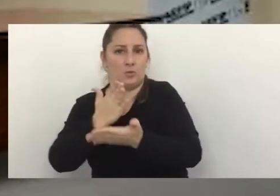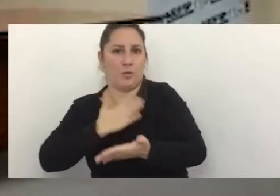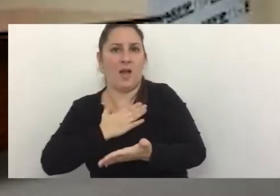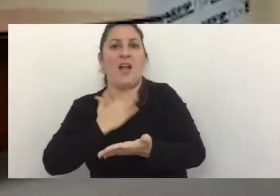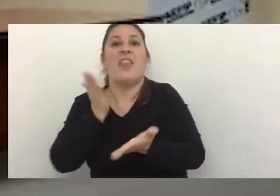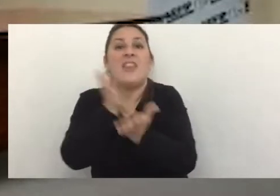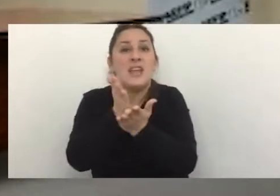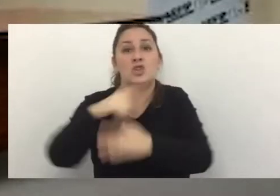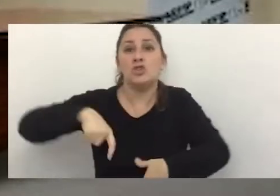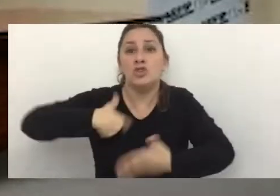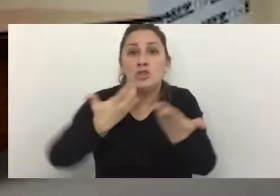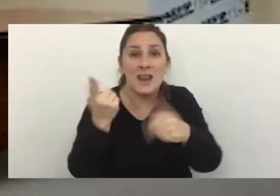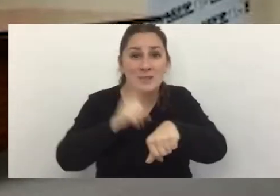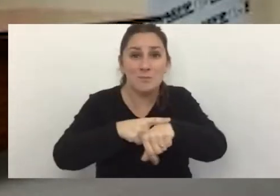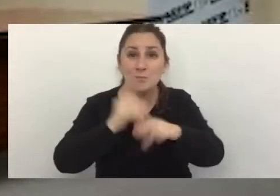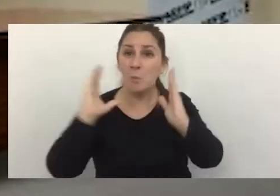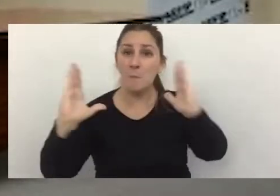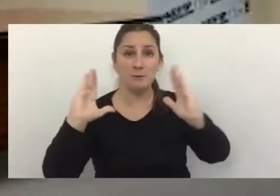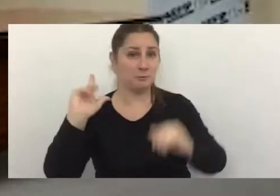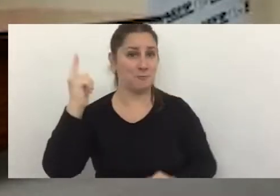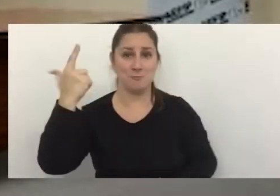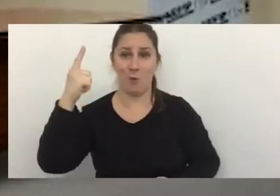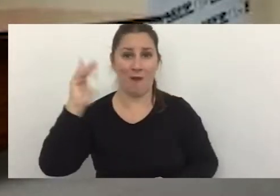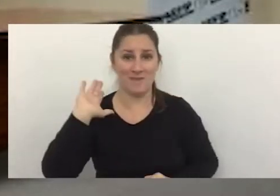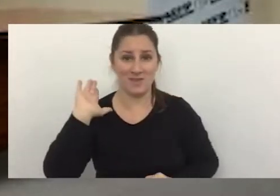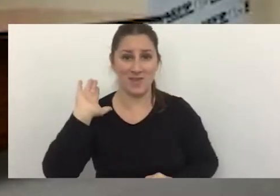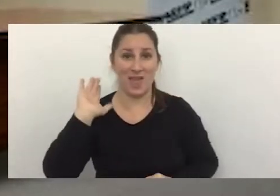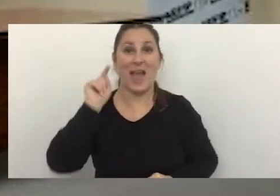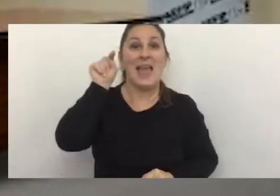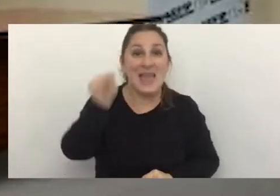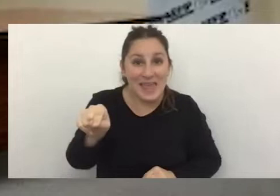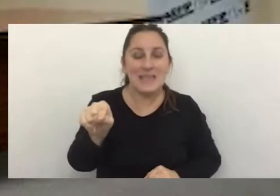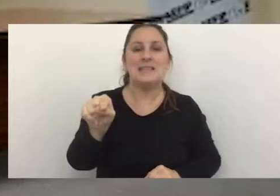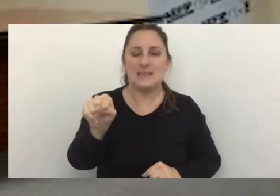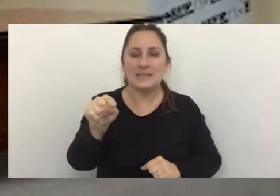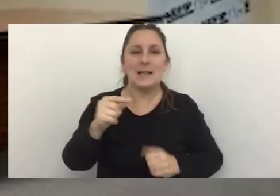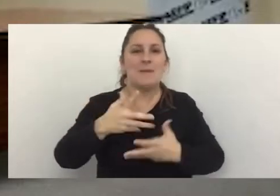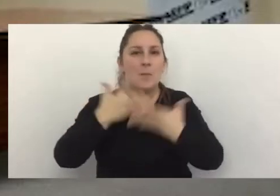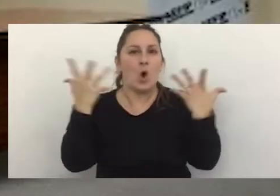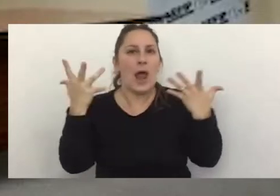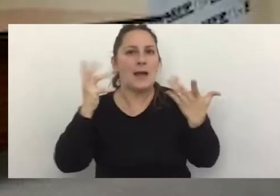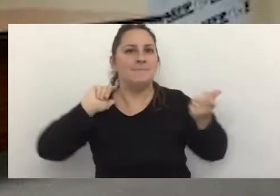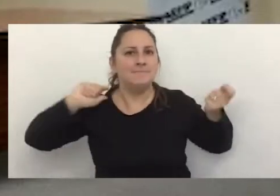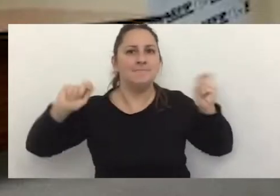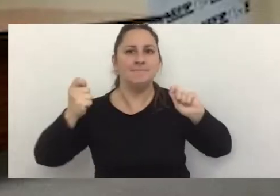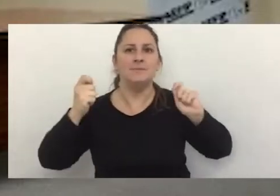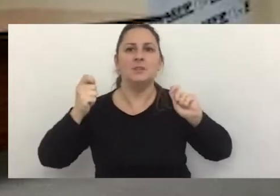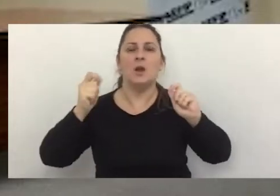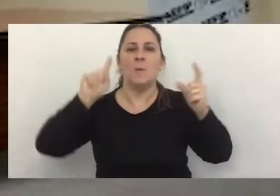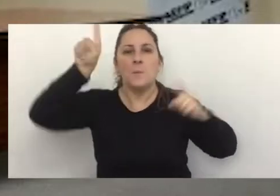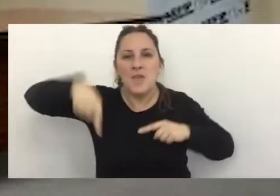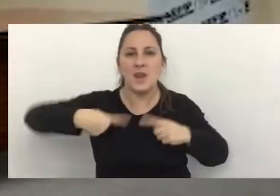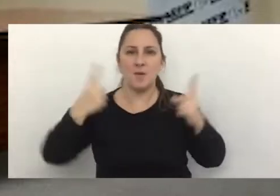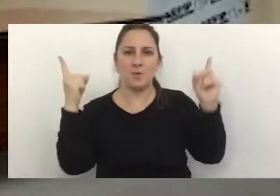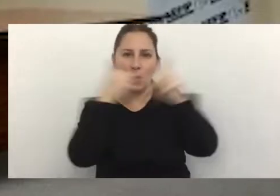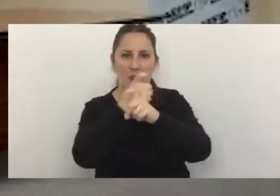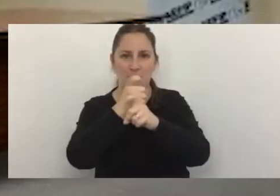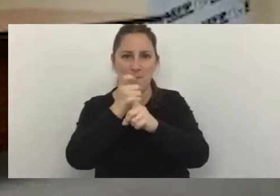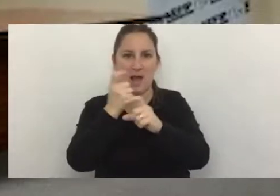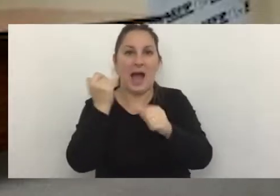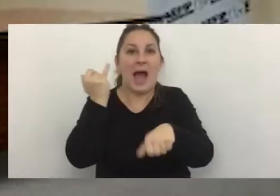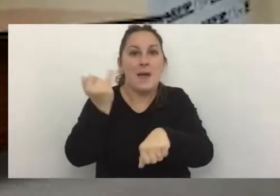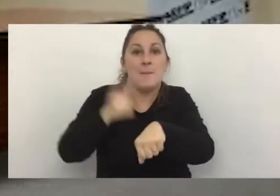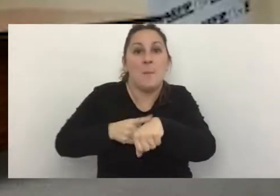había. Y este es el fenómeno que genera la conflictividad y la respuesta ya en la entrada del